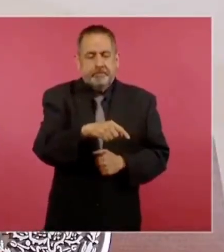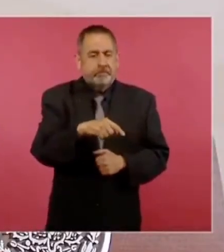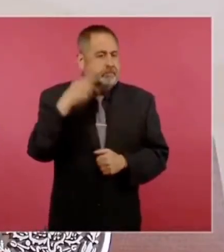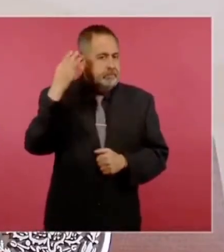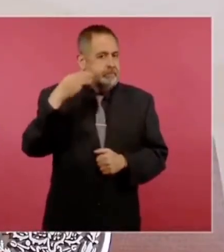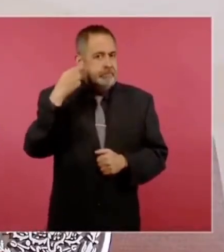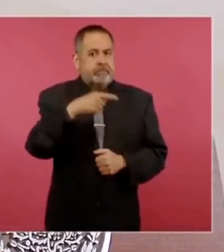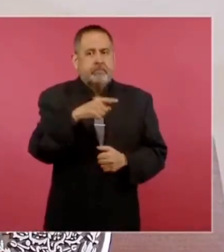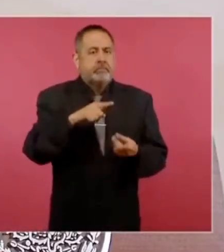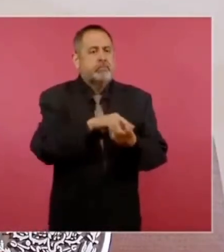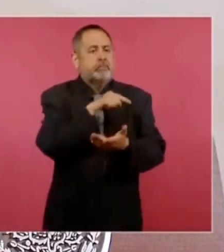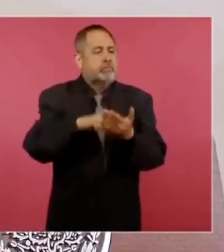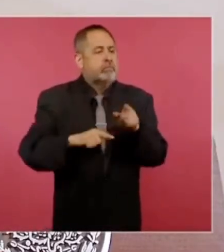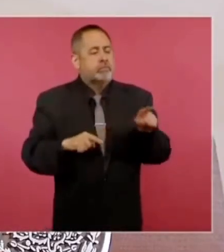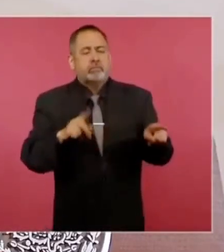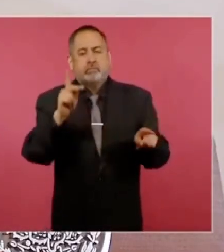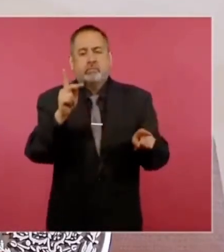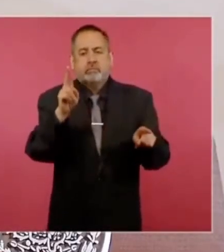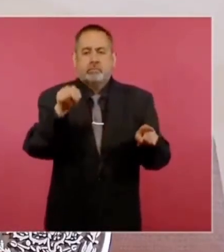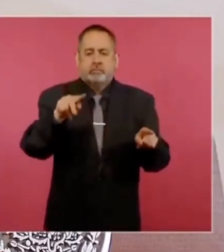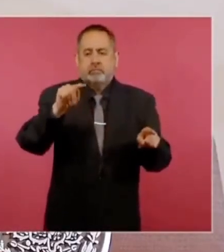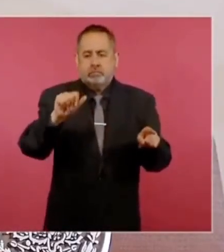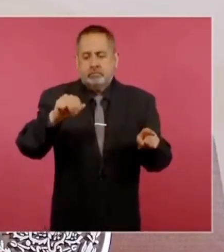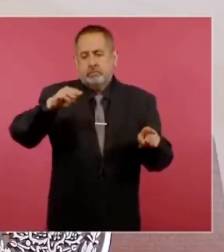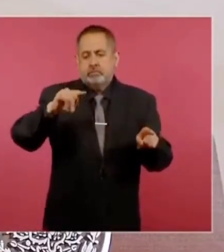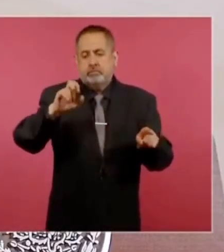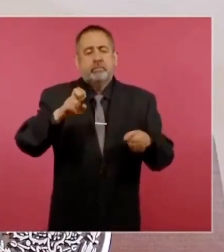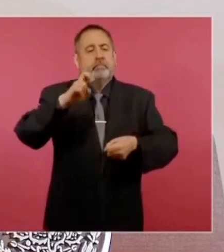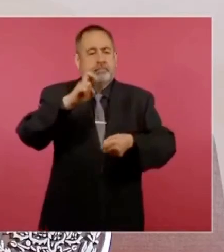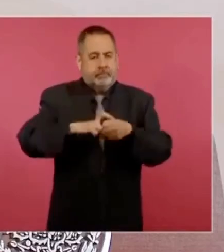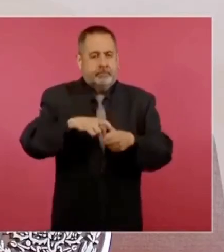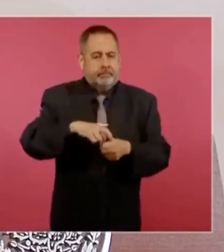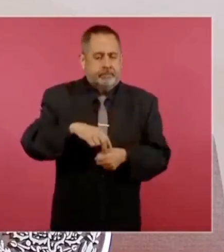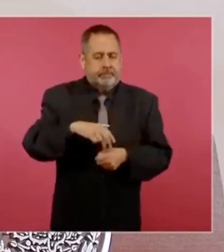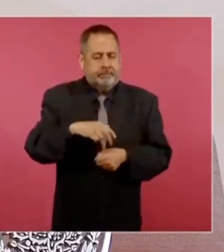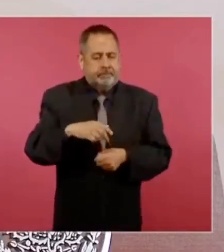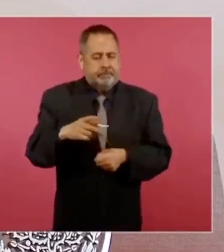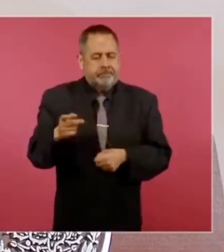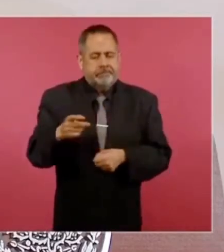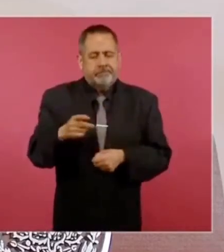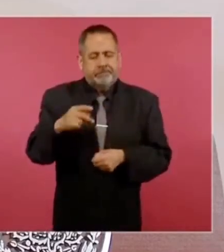en Punta Mita, en la costa de Nayarit, en el hotel